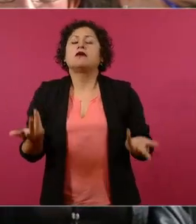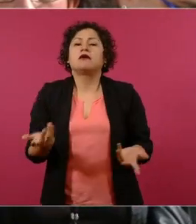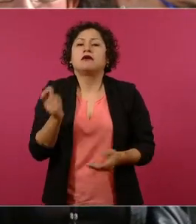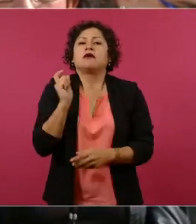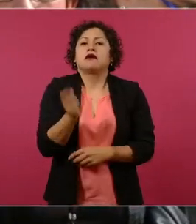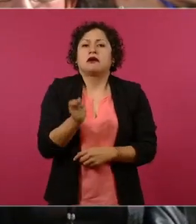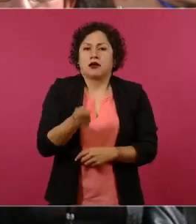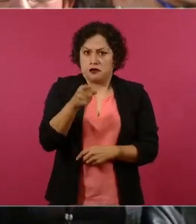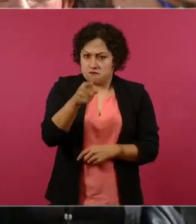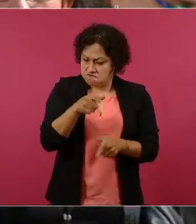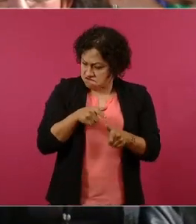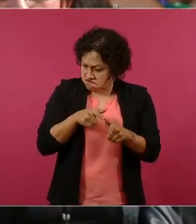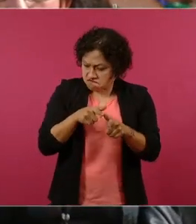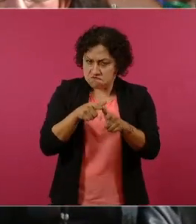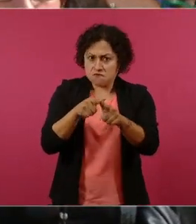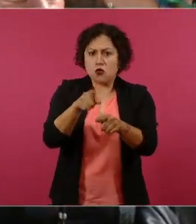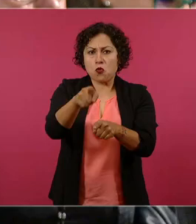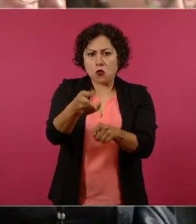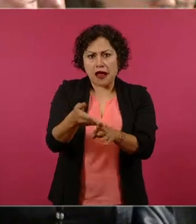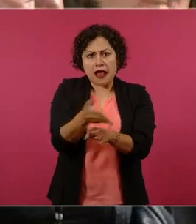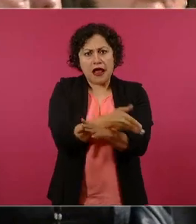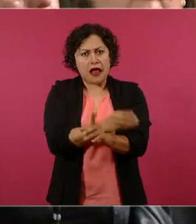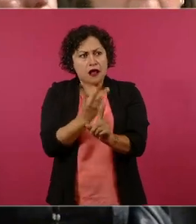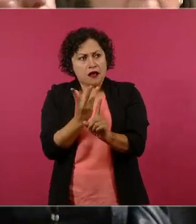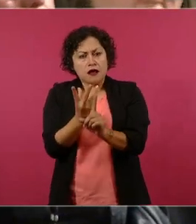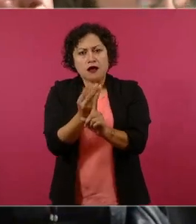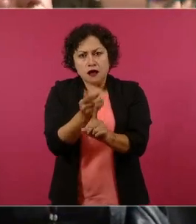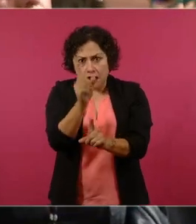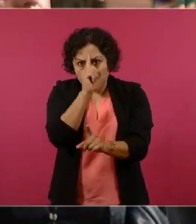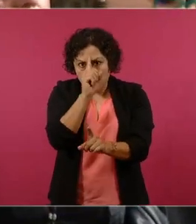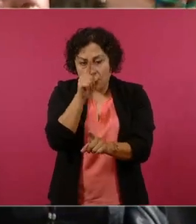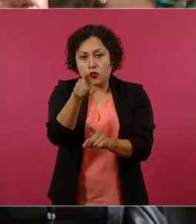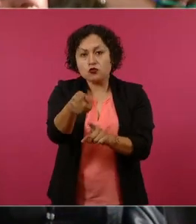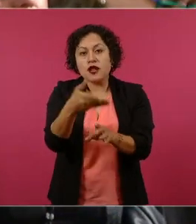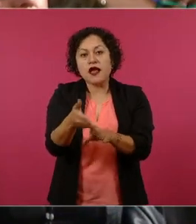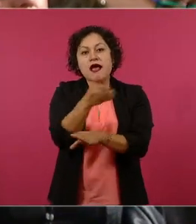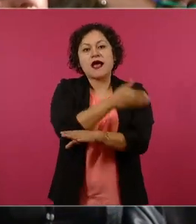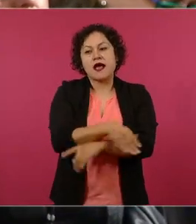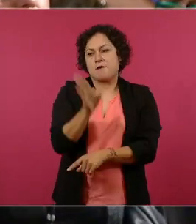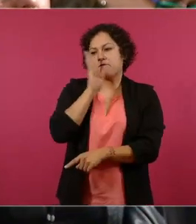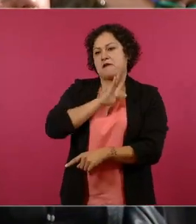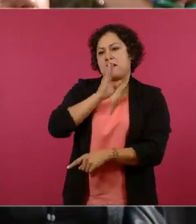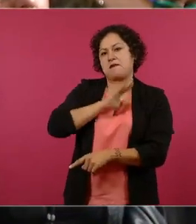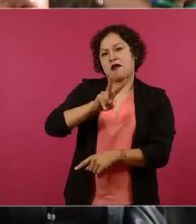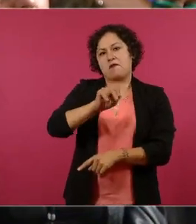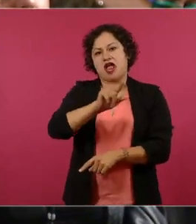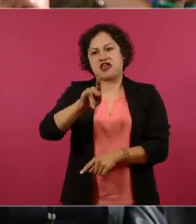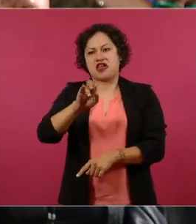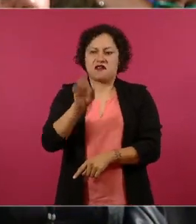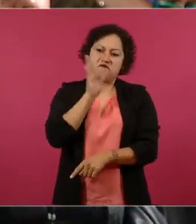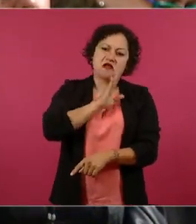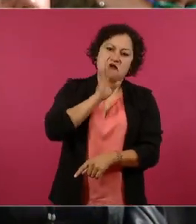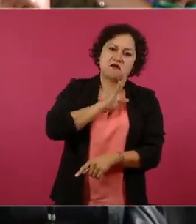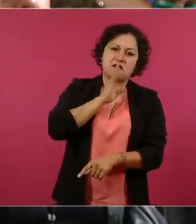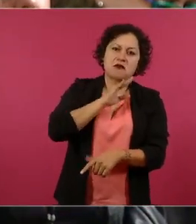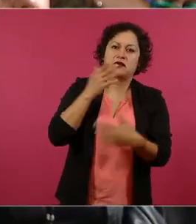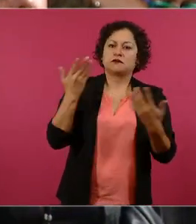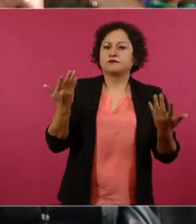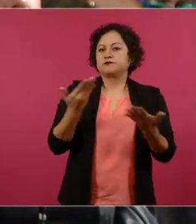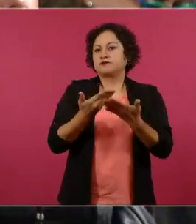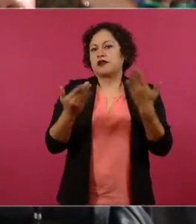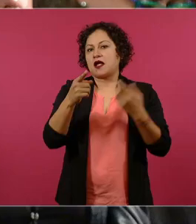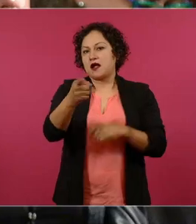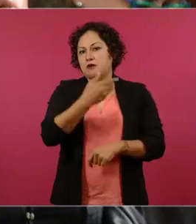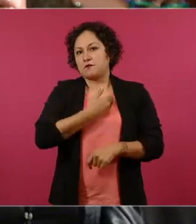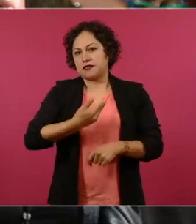asesores Y ahí estaba balleres tan mal que hablaba usted de balleres Y ahora resulta que cuando ya es presidente bueno yo tampoco ya no